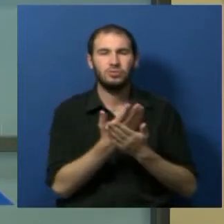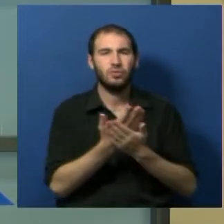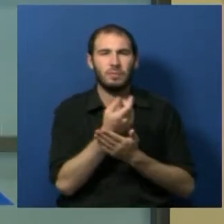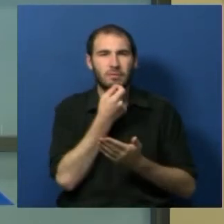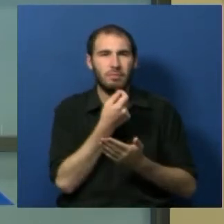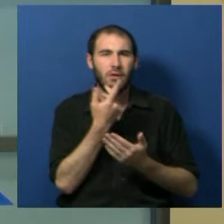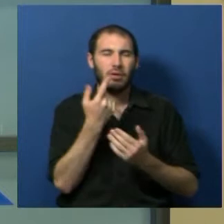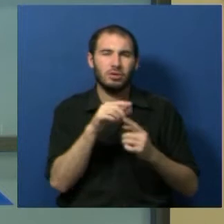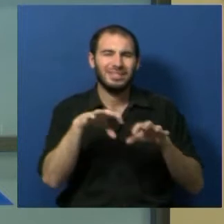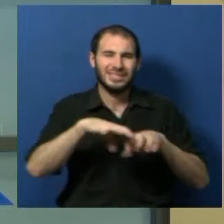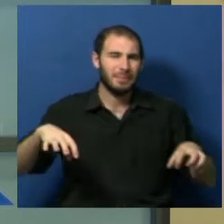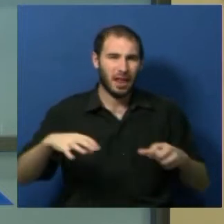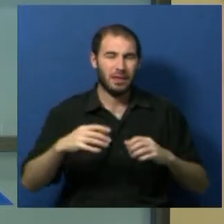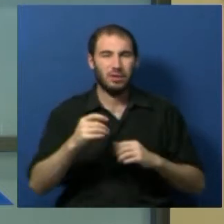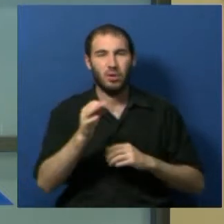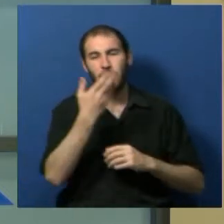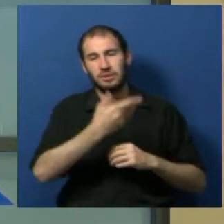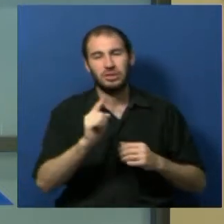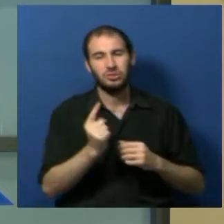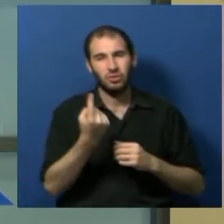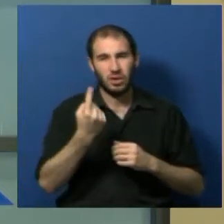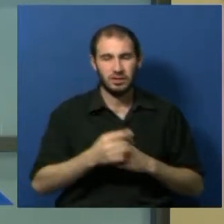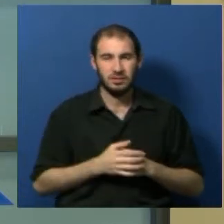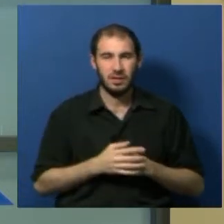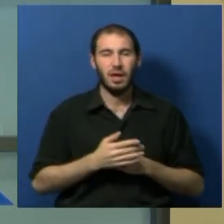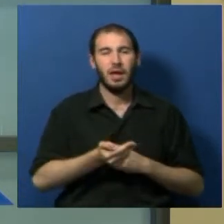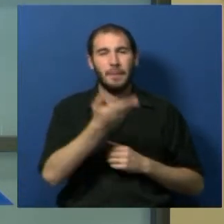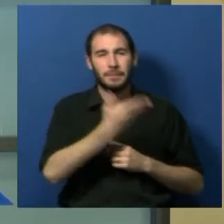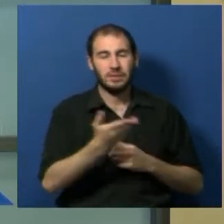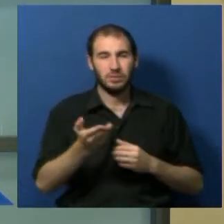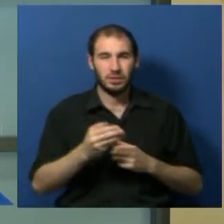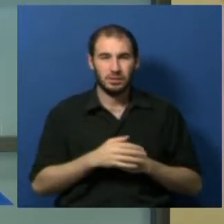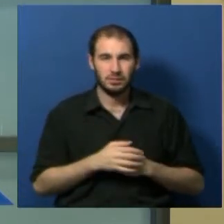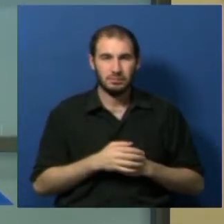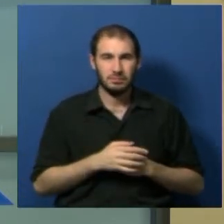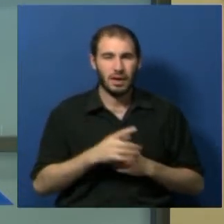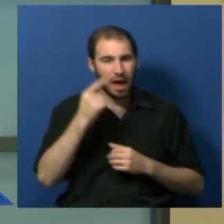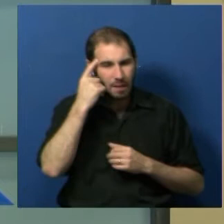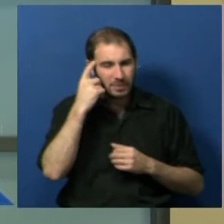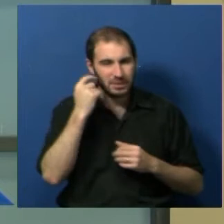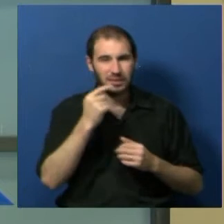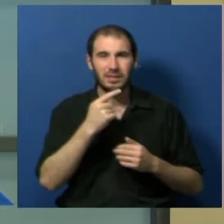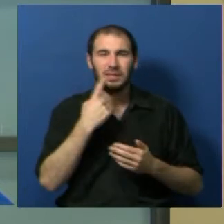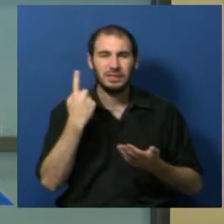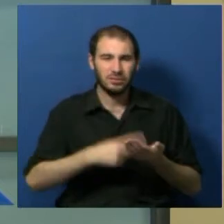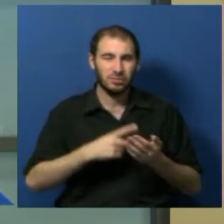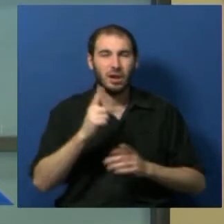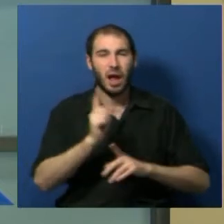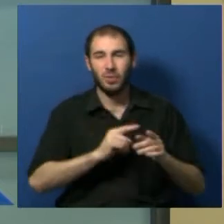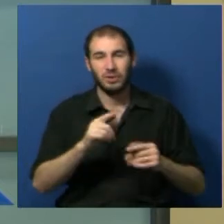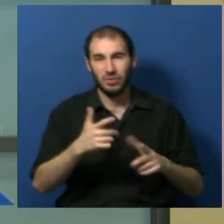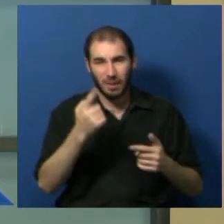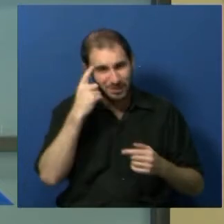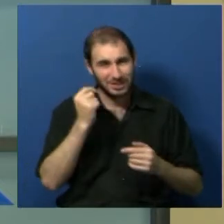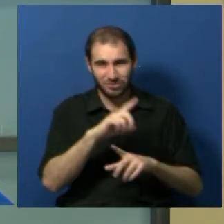tipo de fractura, con la gente que está sola, con la gente que no ha aprendido a tomar determinado tipo de